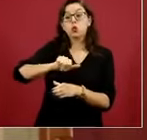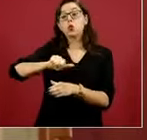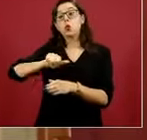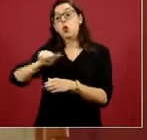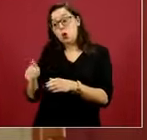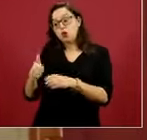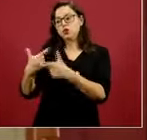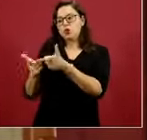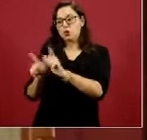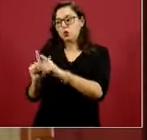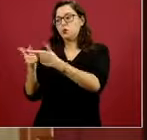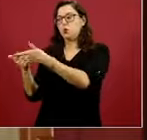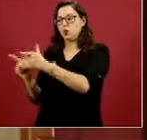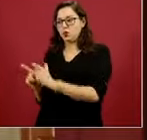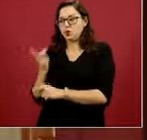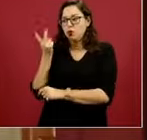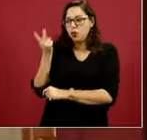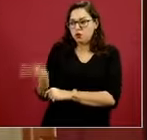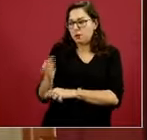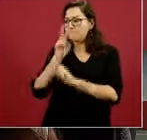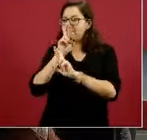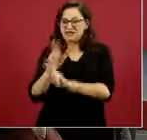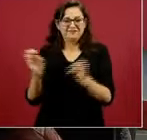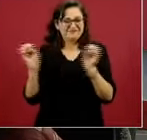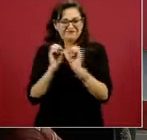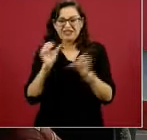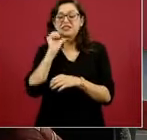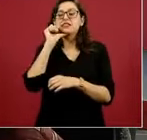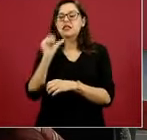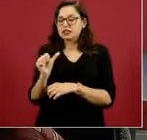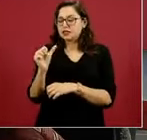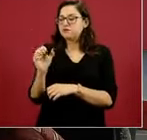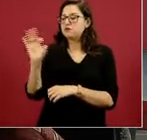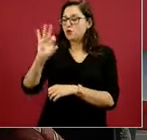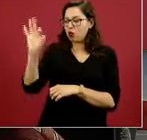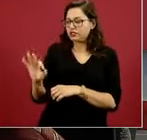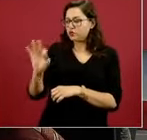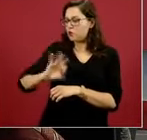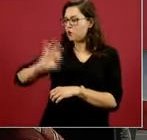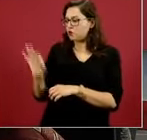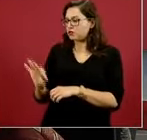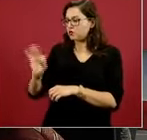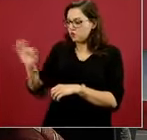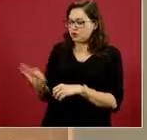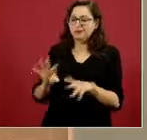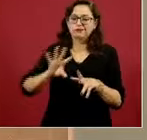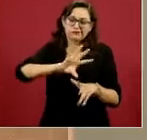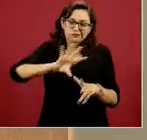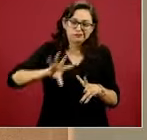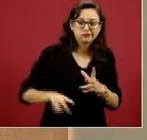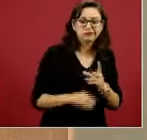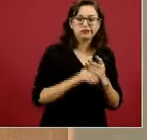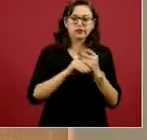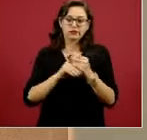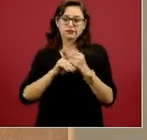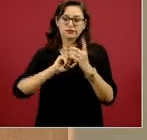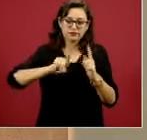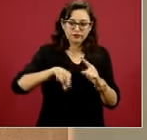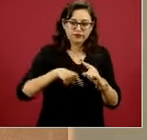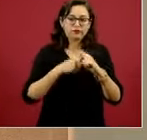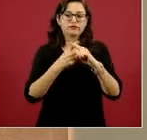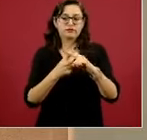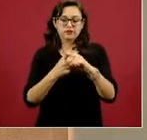o que tienen muestra pero no tienen posibilidad de resultados. Se estima una proporción de ellos con base en esta positividad, y así se estima este